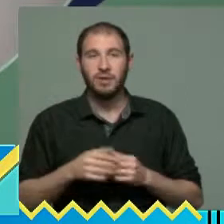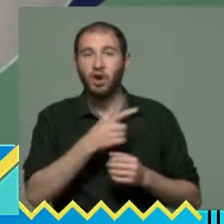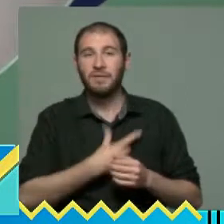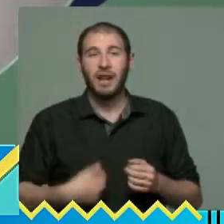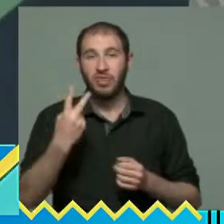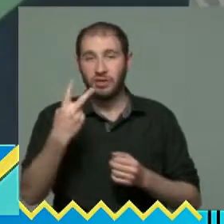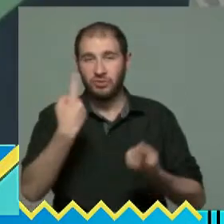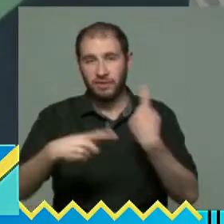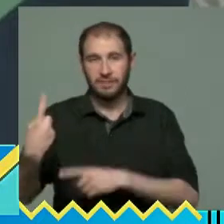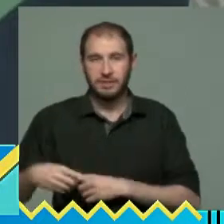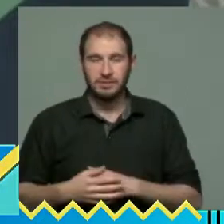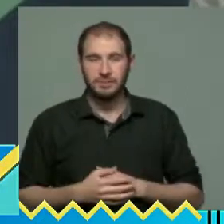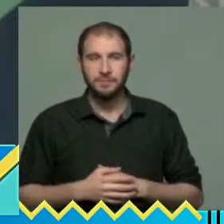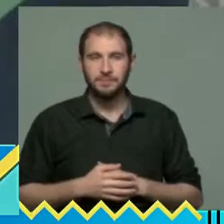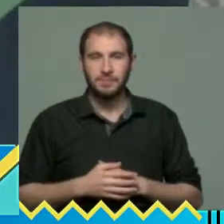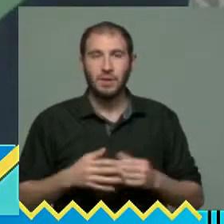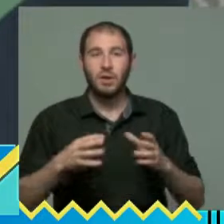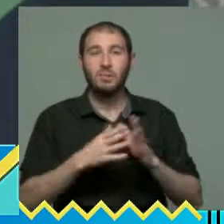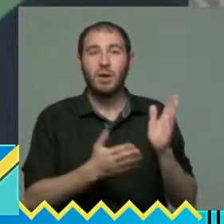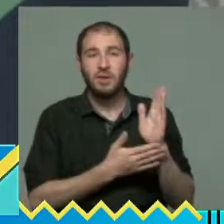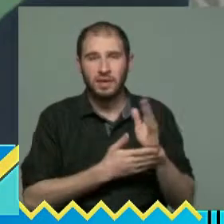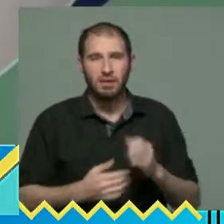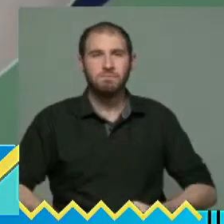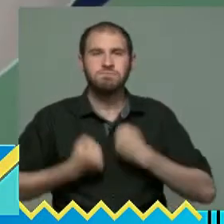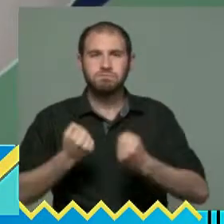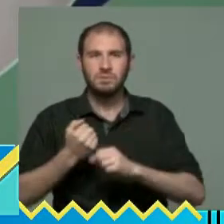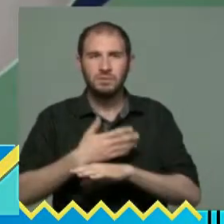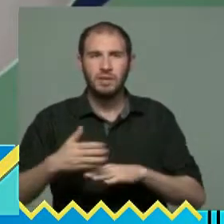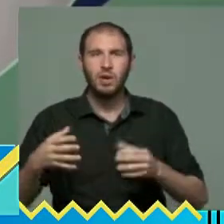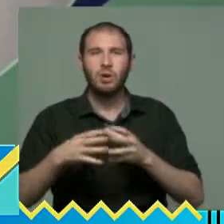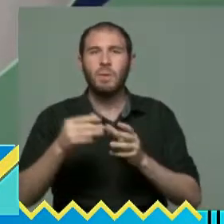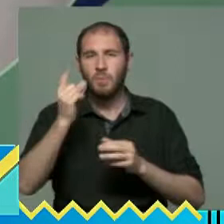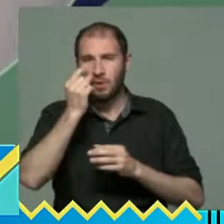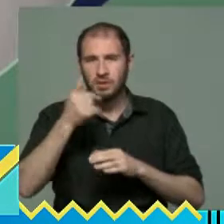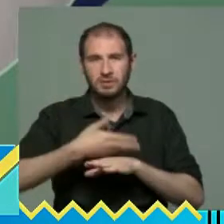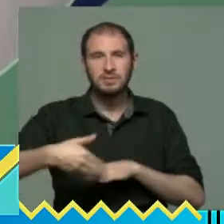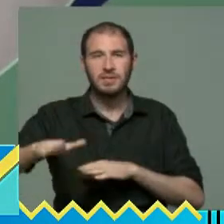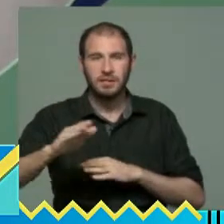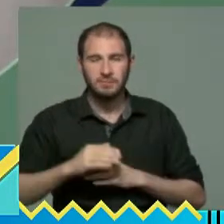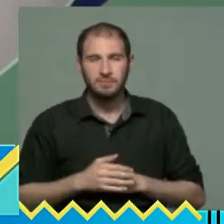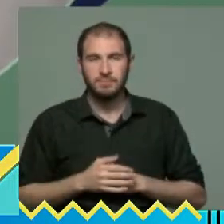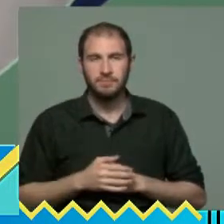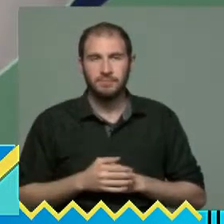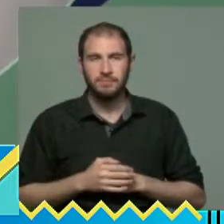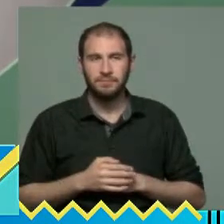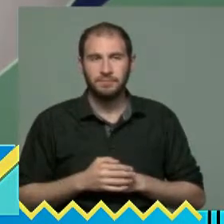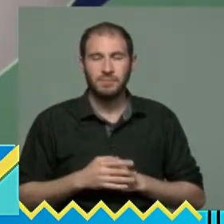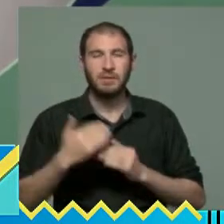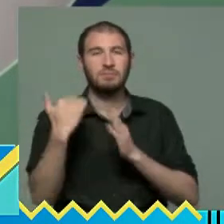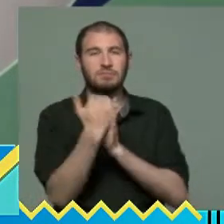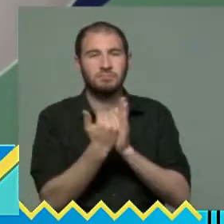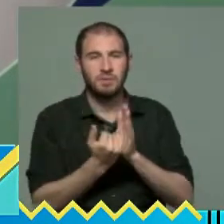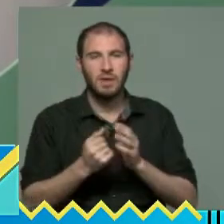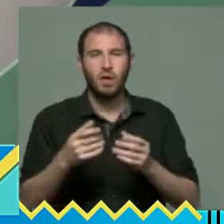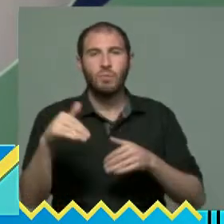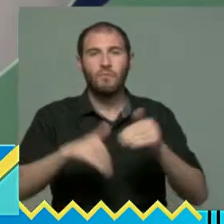gobernadores distintos. Sin embargo, el Frente de Izquierda se ha consolidado como una fuerza política con determinado